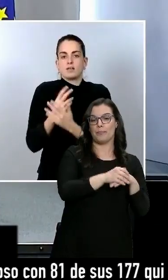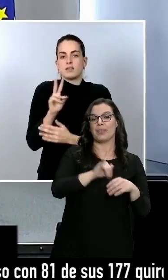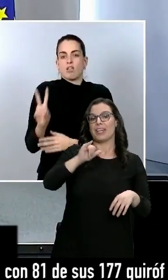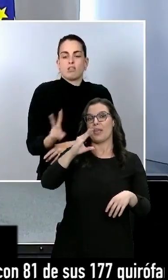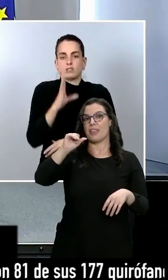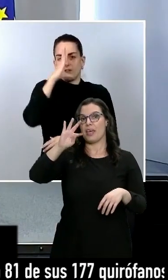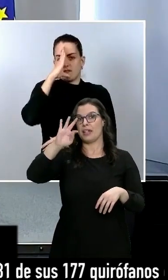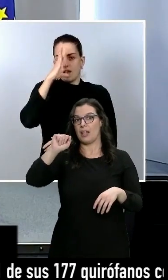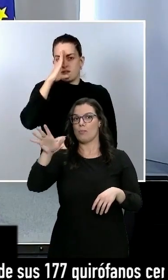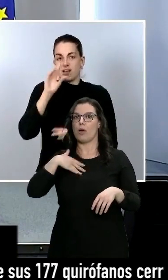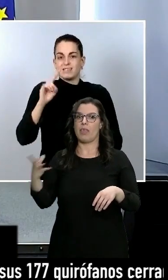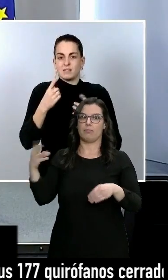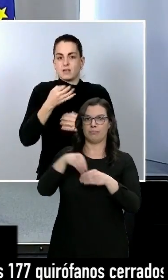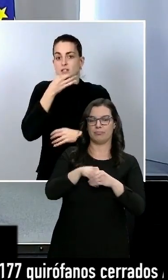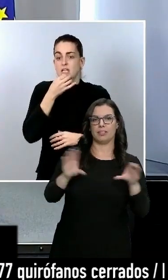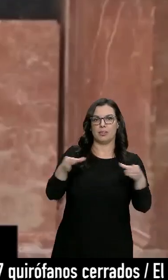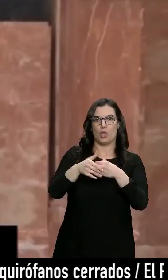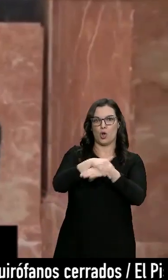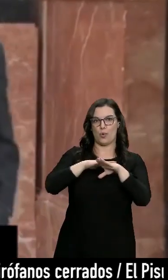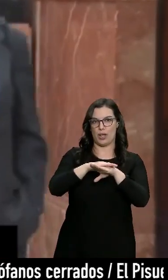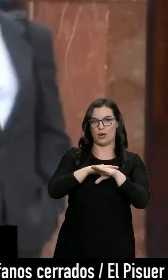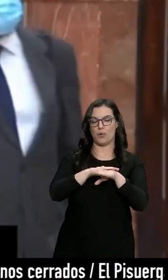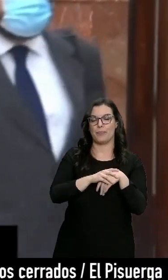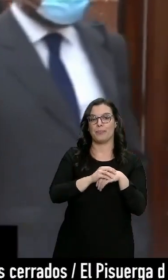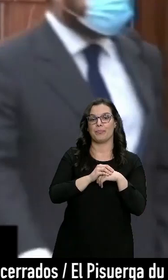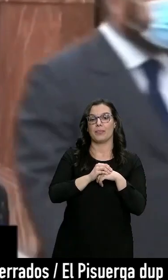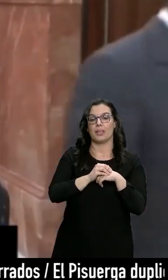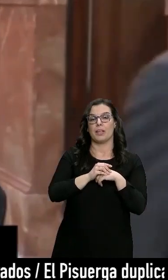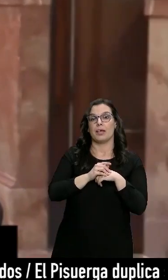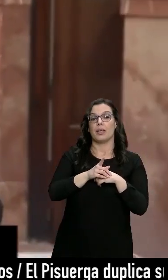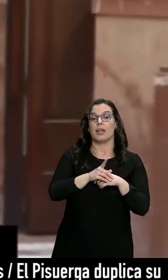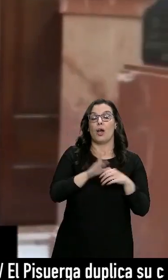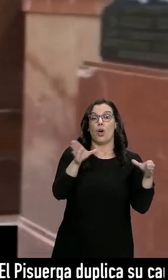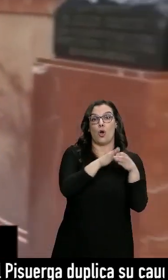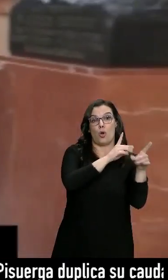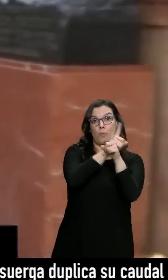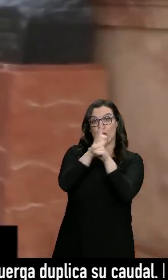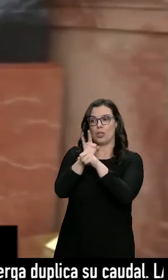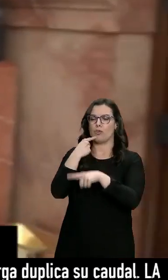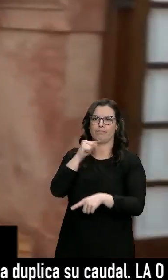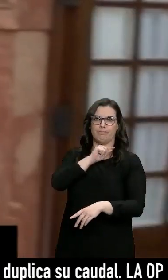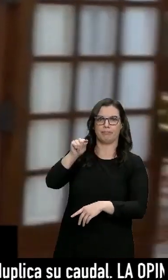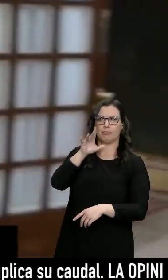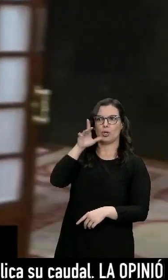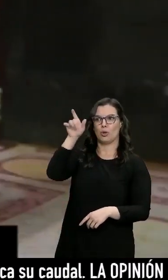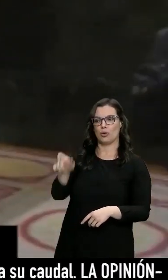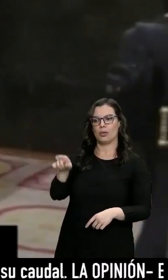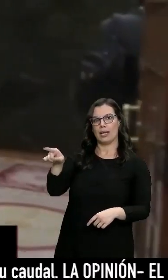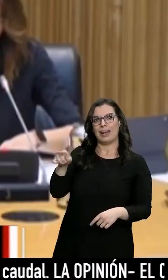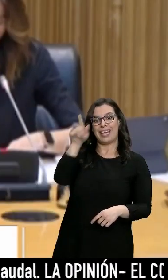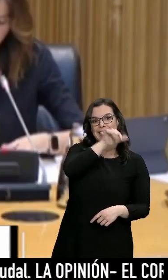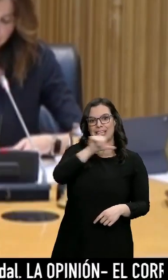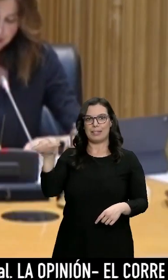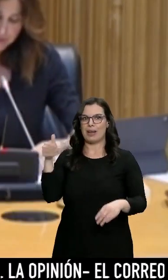Iceta podría entrar en el gabinete de Sánchez. Illa se va entre críticas de la oposición por no comparecer esta semana en el Congreso